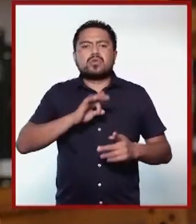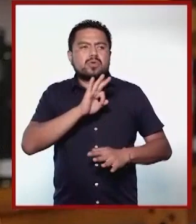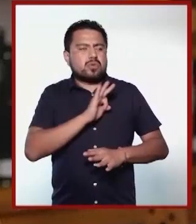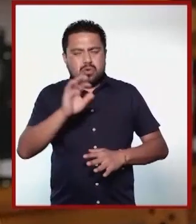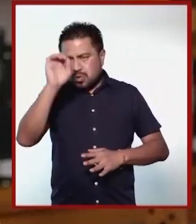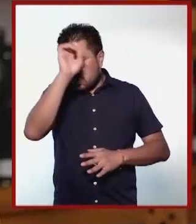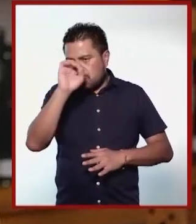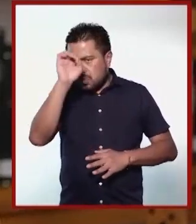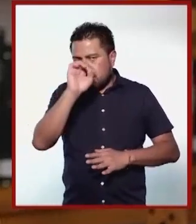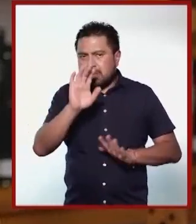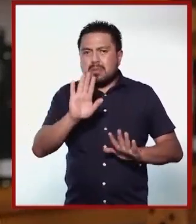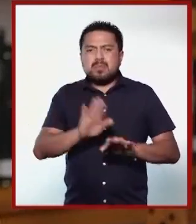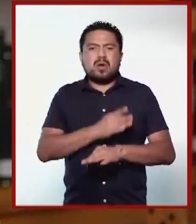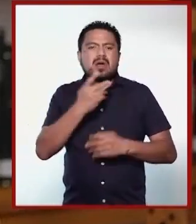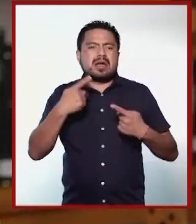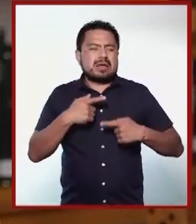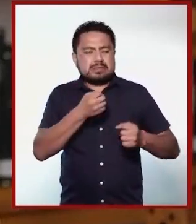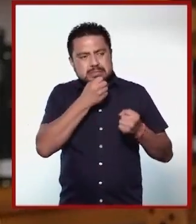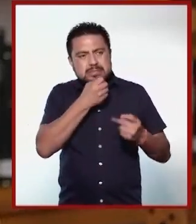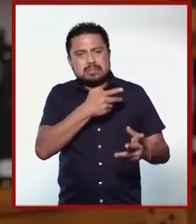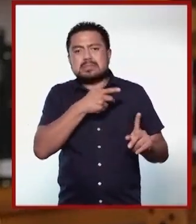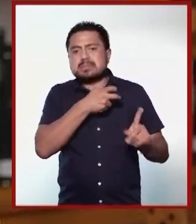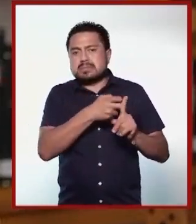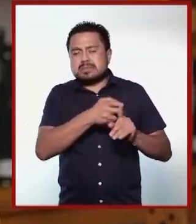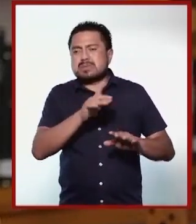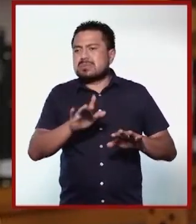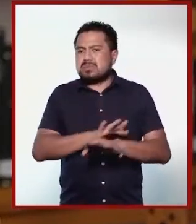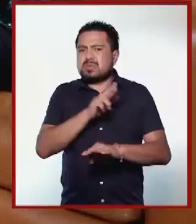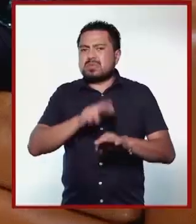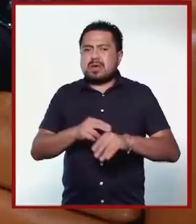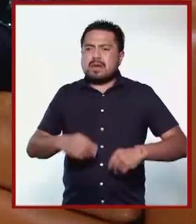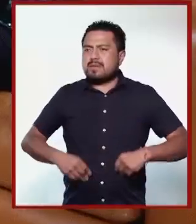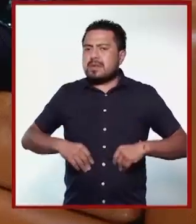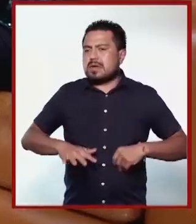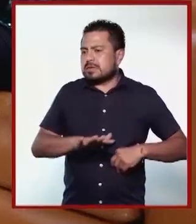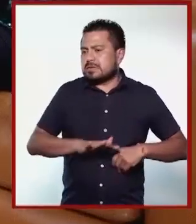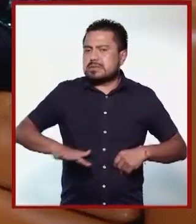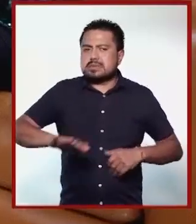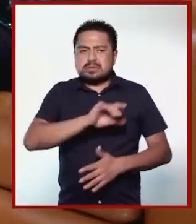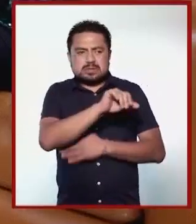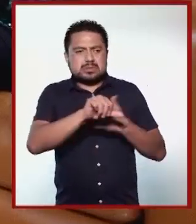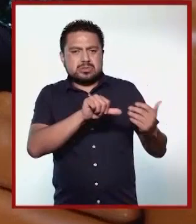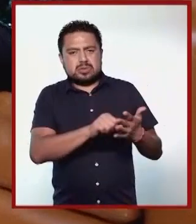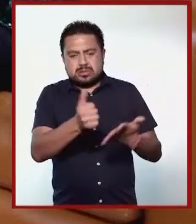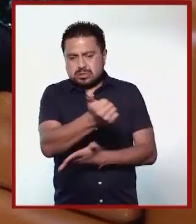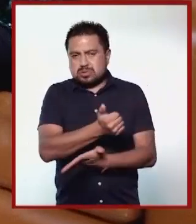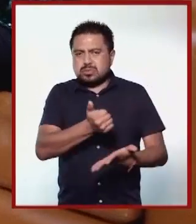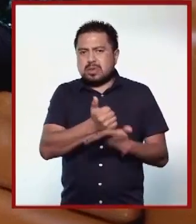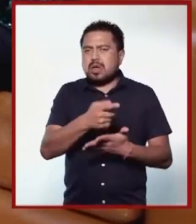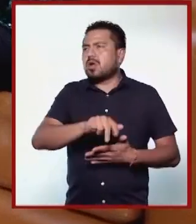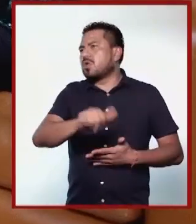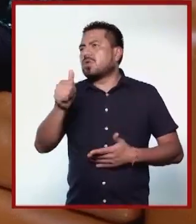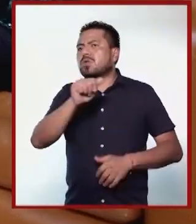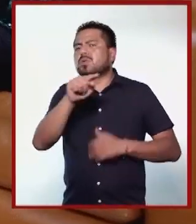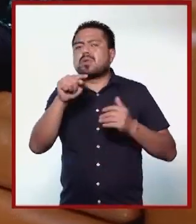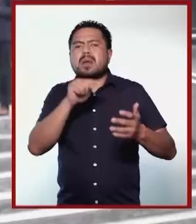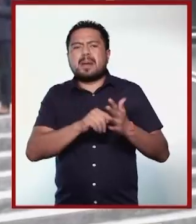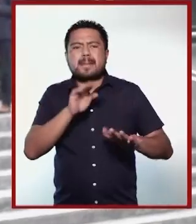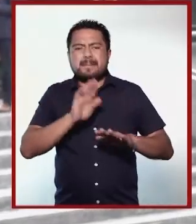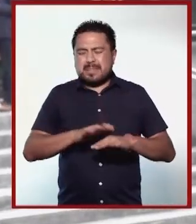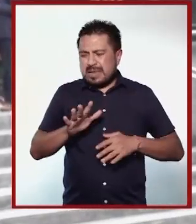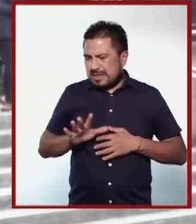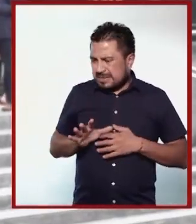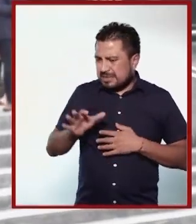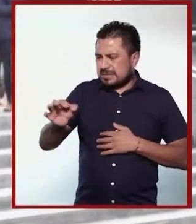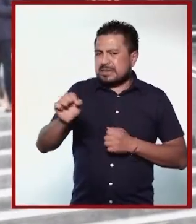comentarios, porque es gente extraordinaria. Muchos viven aquí en la zona del centro de la ciudad, pero otros vienen de los más distintos